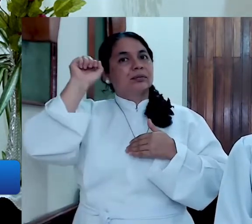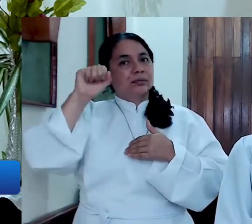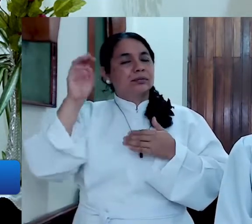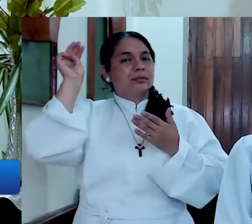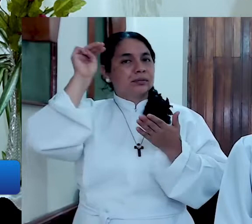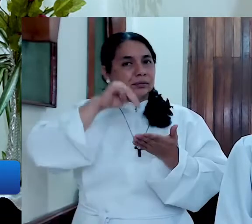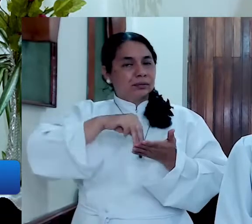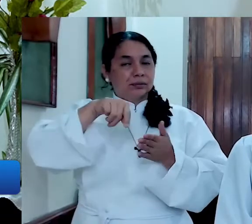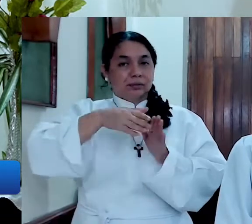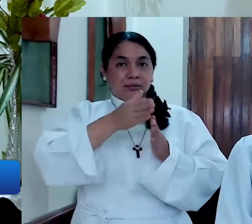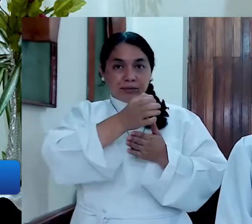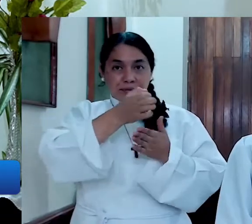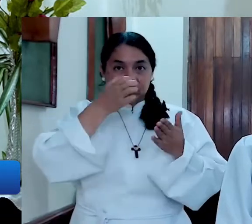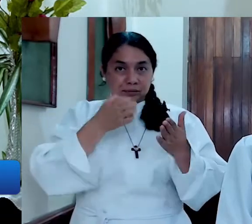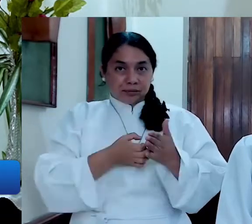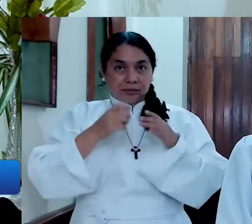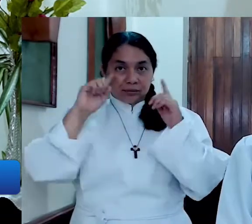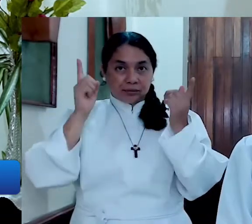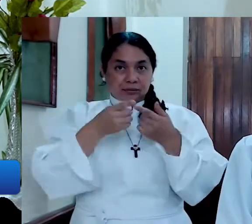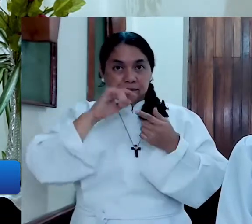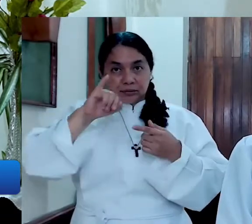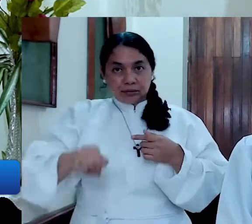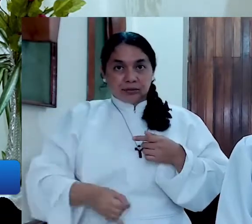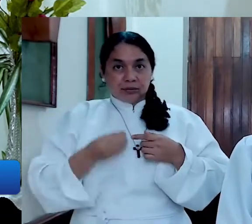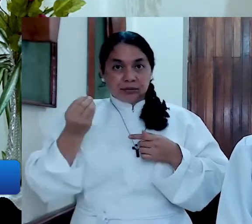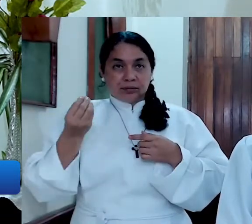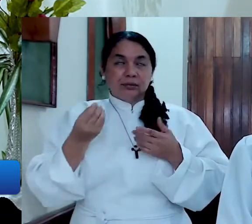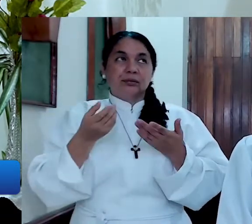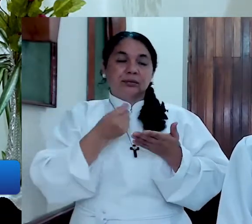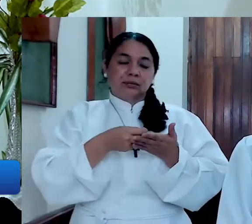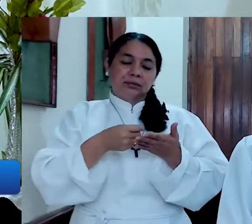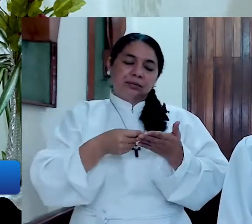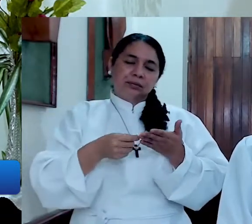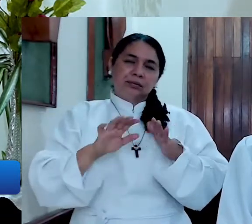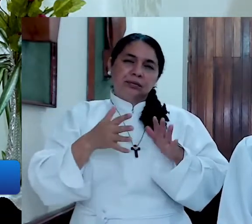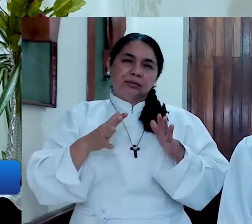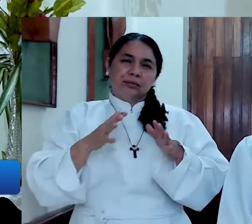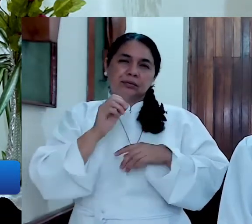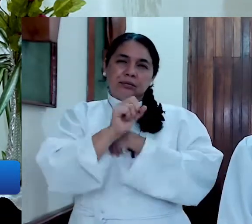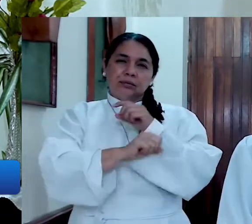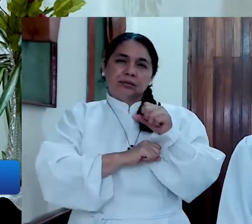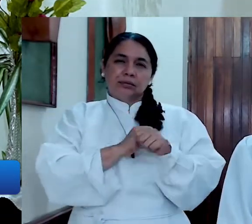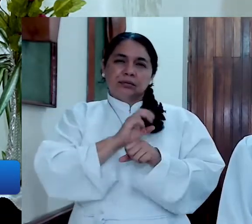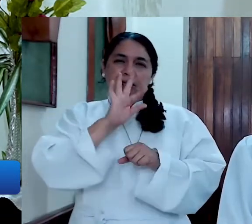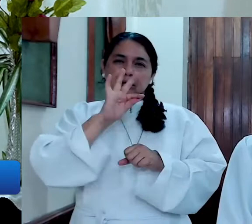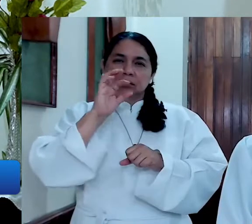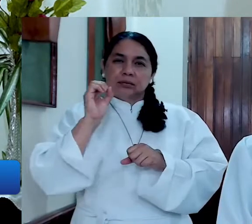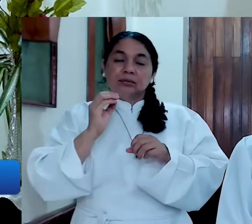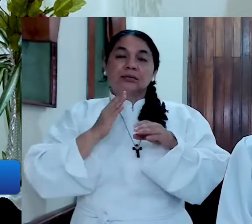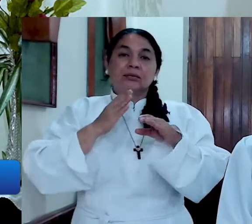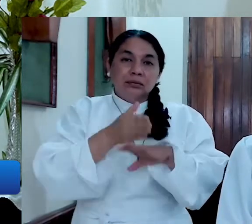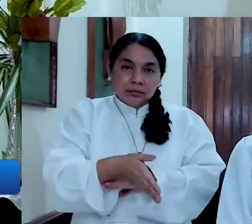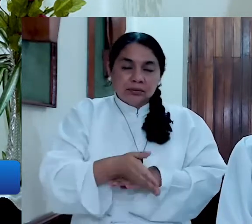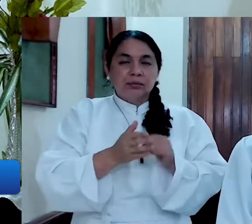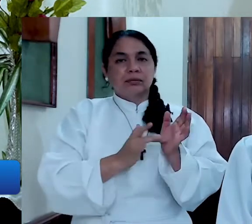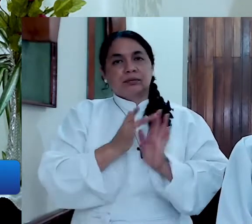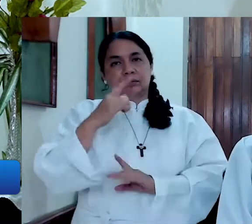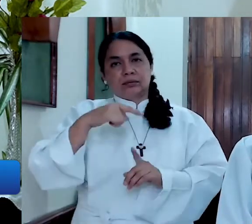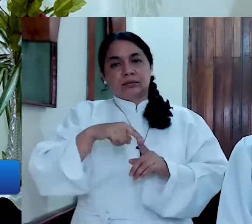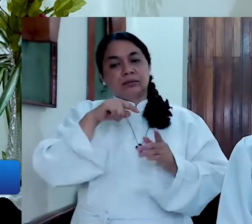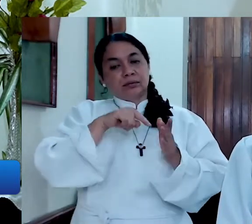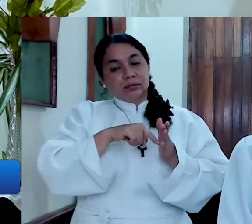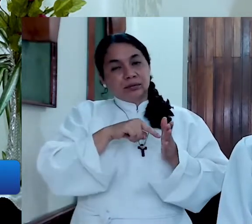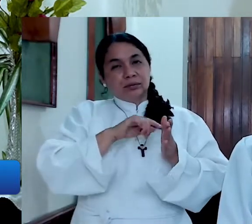De hecho, este evangelio de San Juan fue escrito por los años 90 después de Cristo, y de alguna manera refleja lo que la